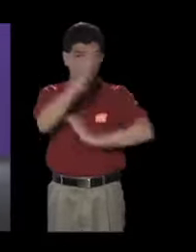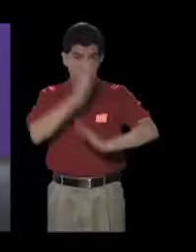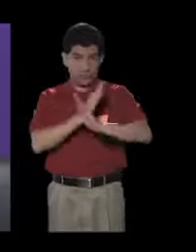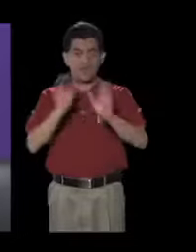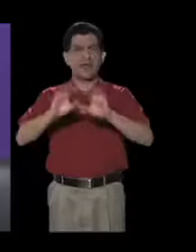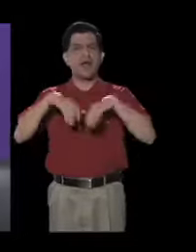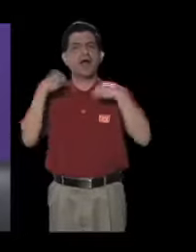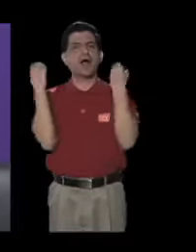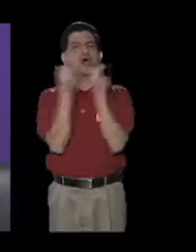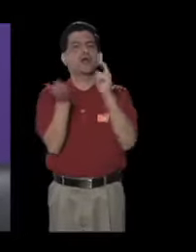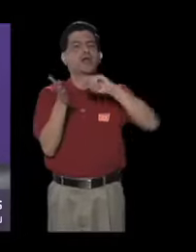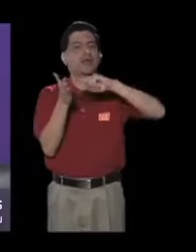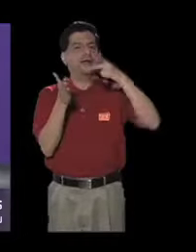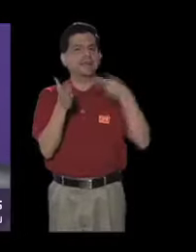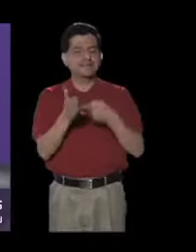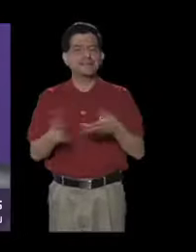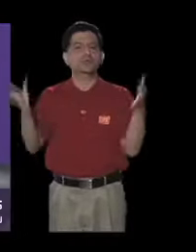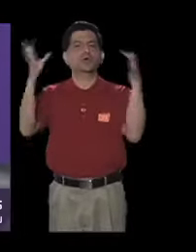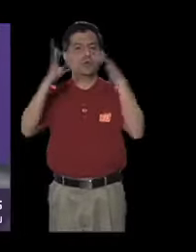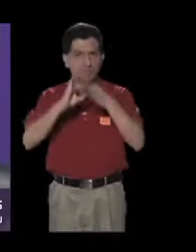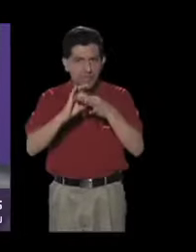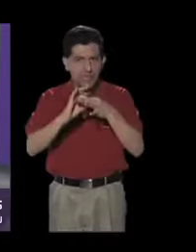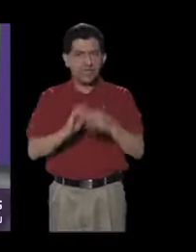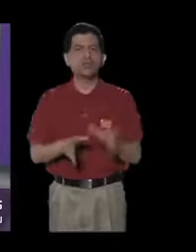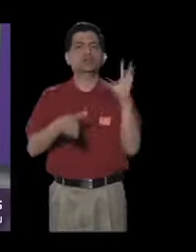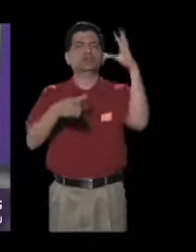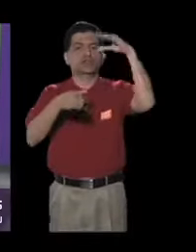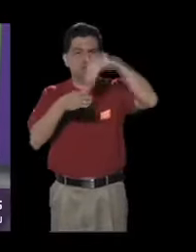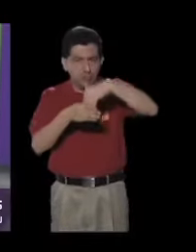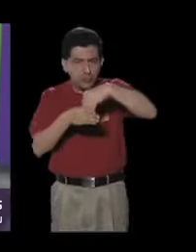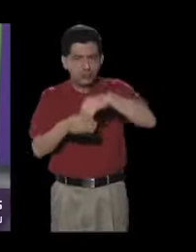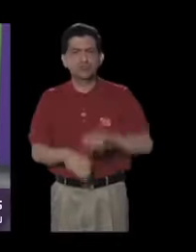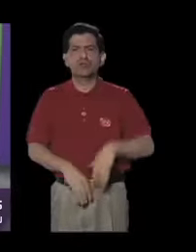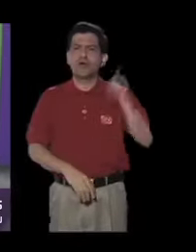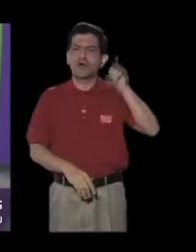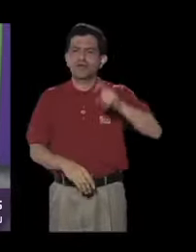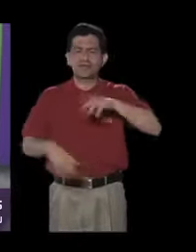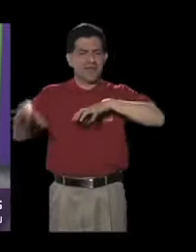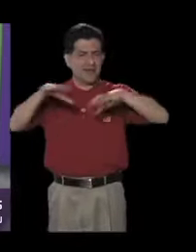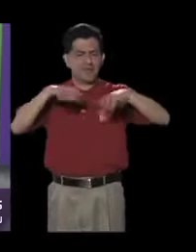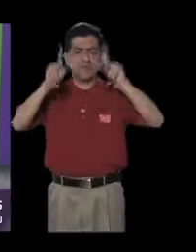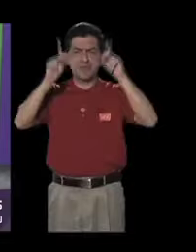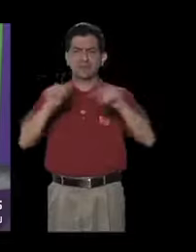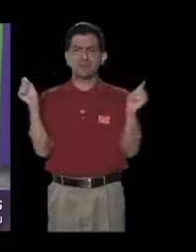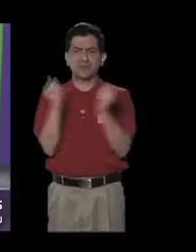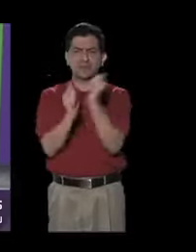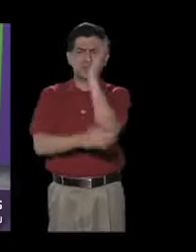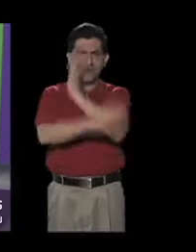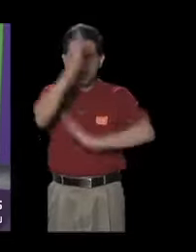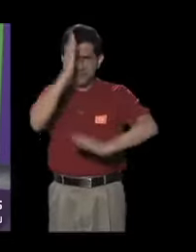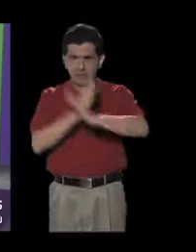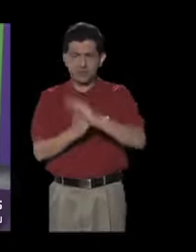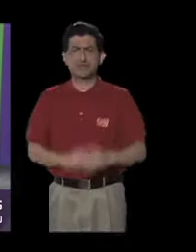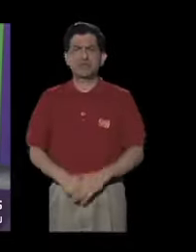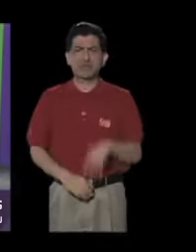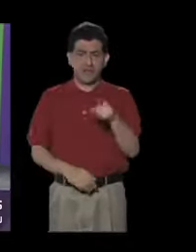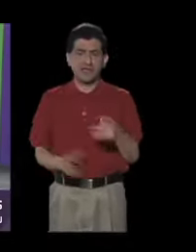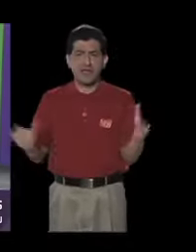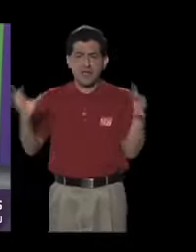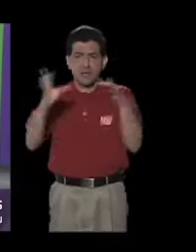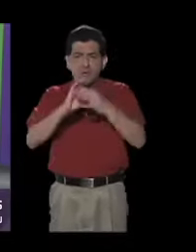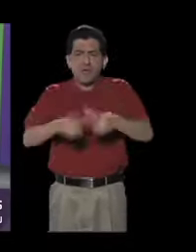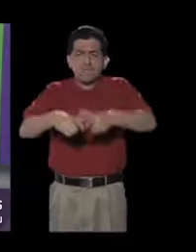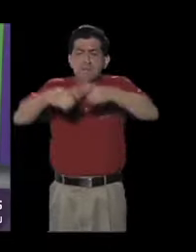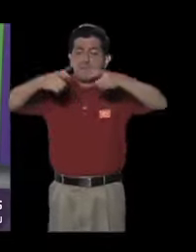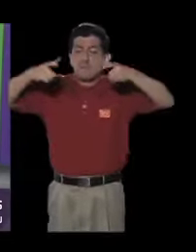discapacidad. Y por organización quiero decir, bueno, tienen que estar juntos, tienen que ser inclusivos, es decir, necesitamos un movimiento de personas con discapacidad